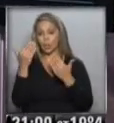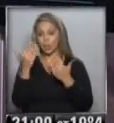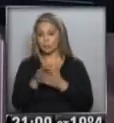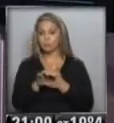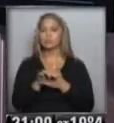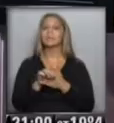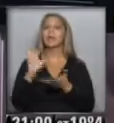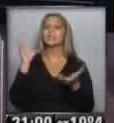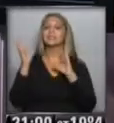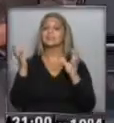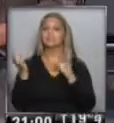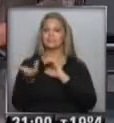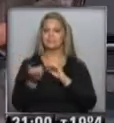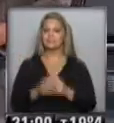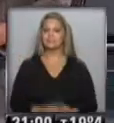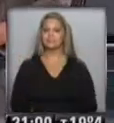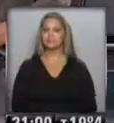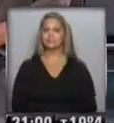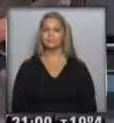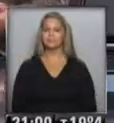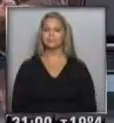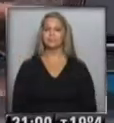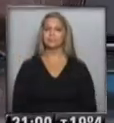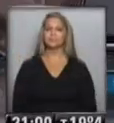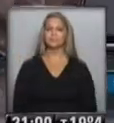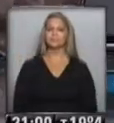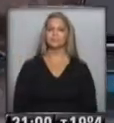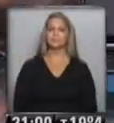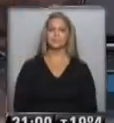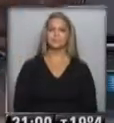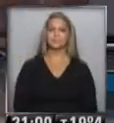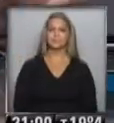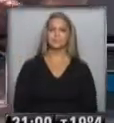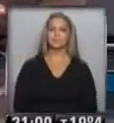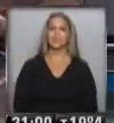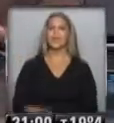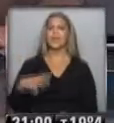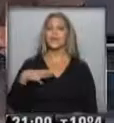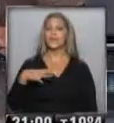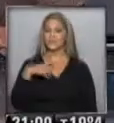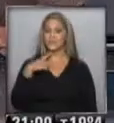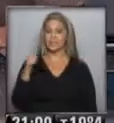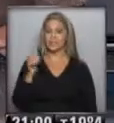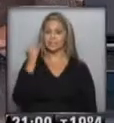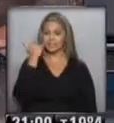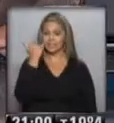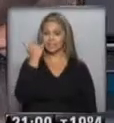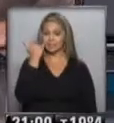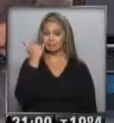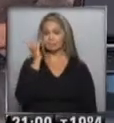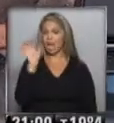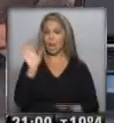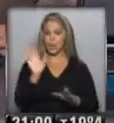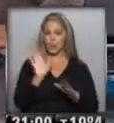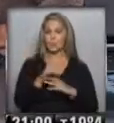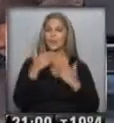Servicio Meteorológico Nacional. Muy bien, falta Travolta que pasar por acá por adelante. Sí, gracias